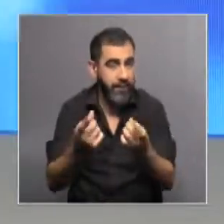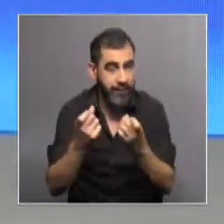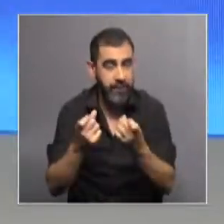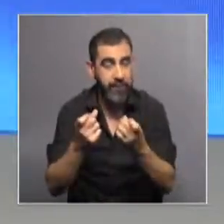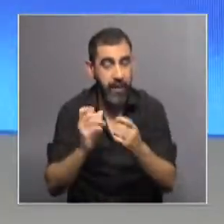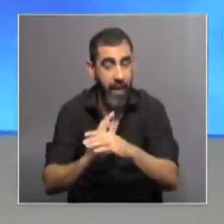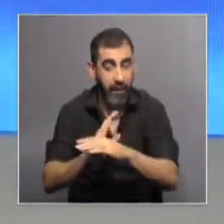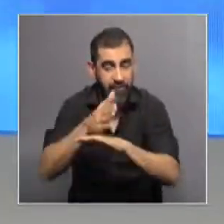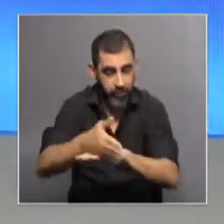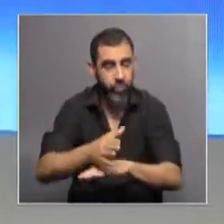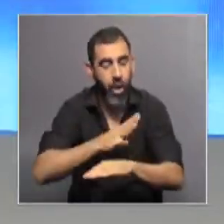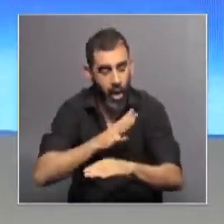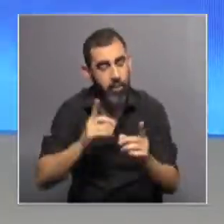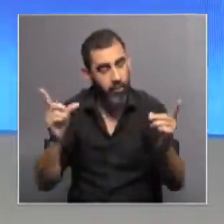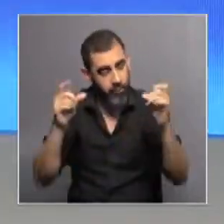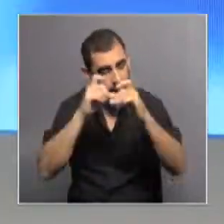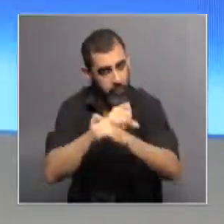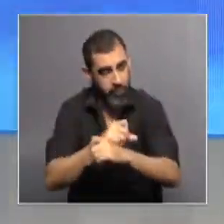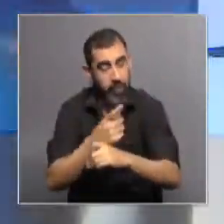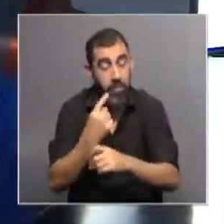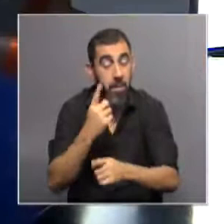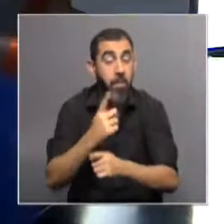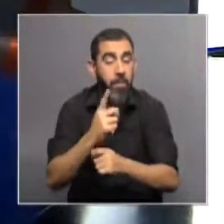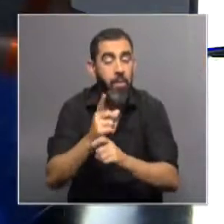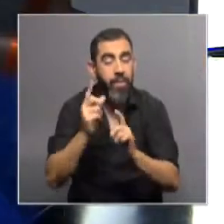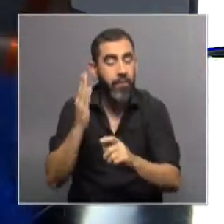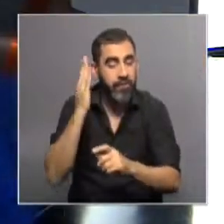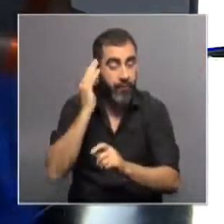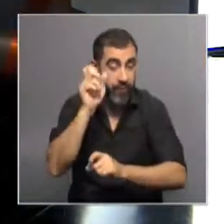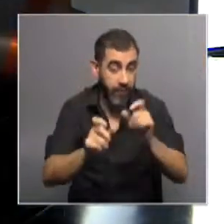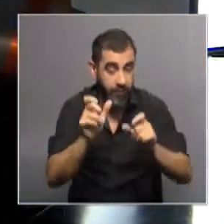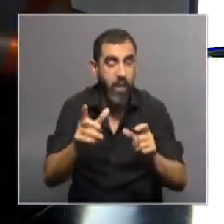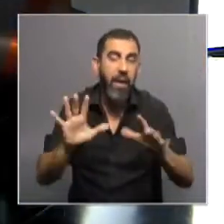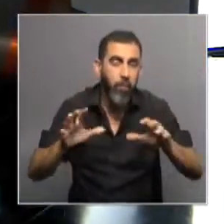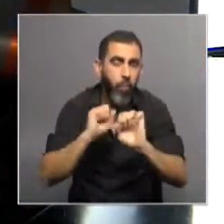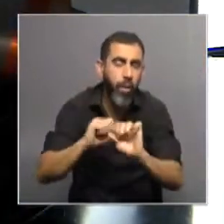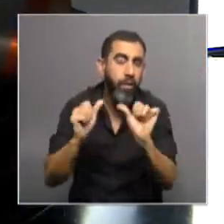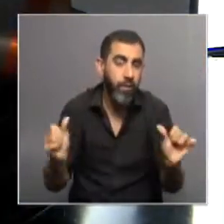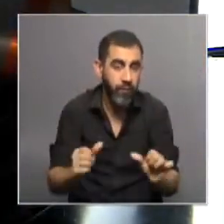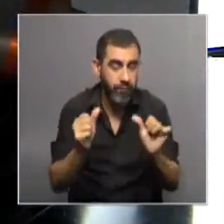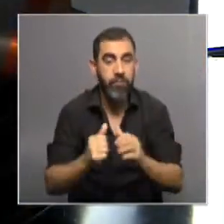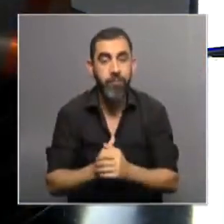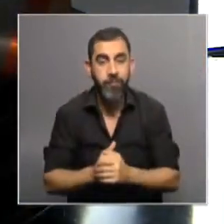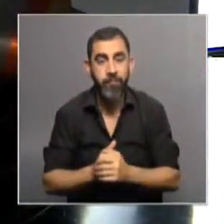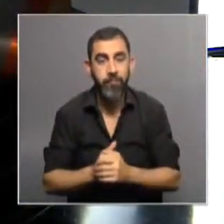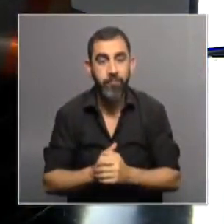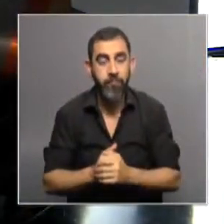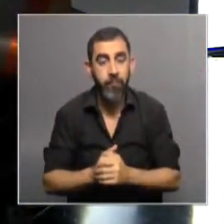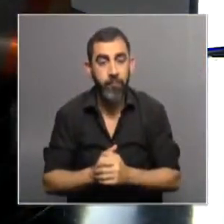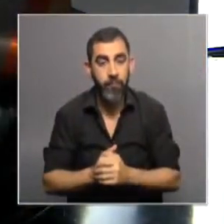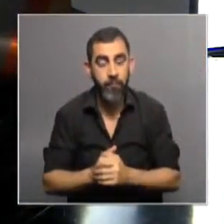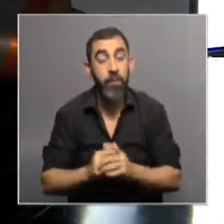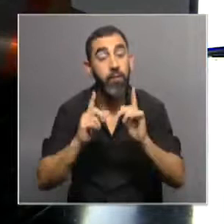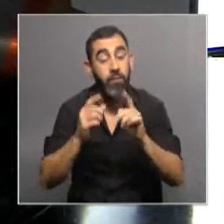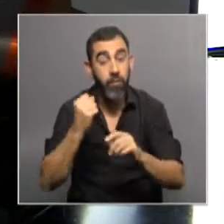acceder, hay algunas dificultades. Pero lo primero que la gente tiene que saber es qué se puede hacer. Y otra cosa que me parece también